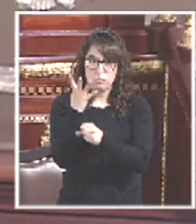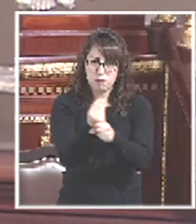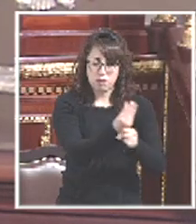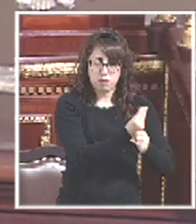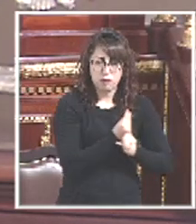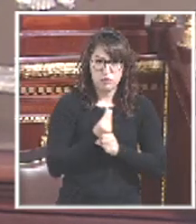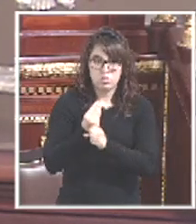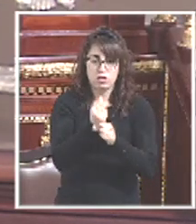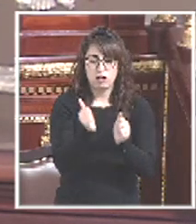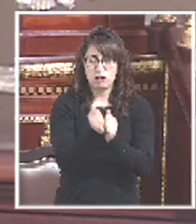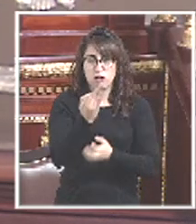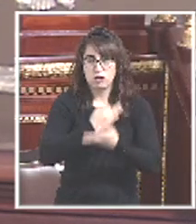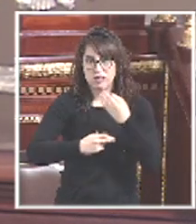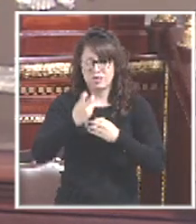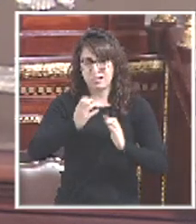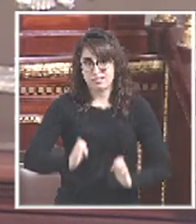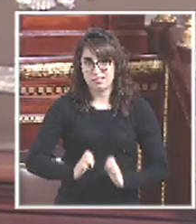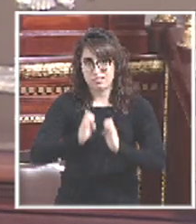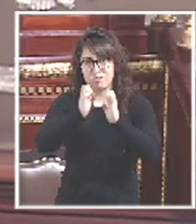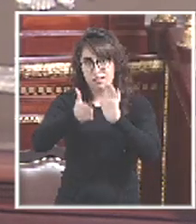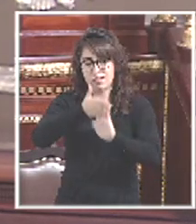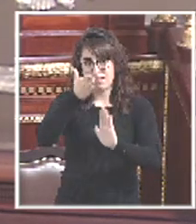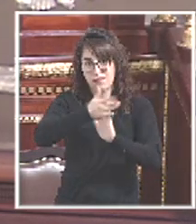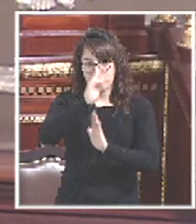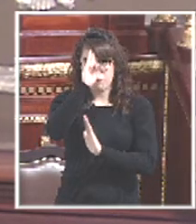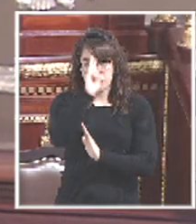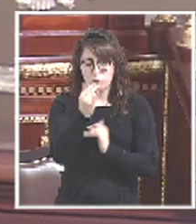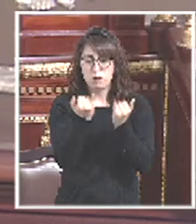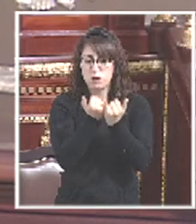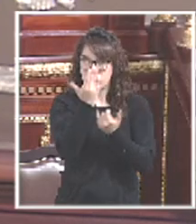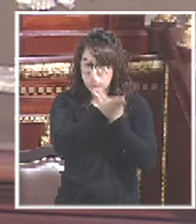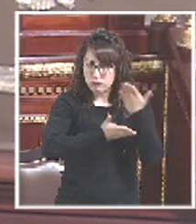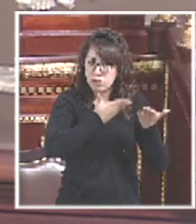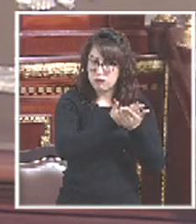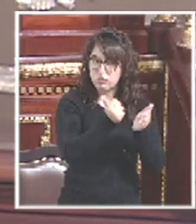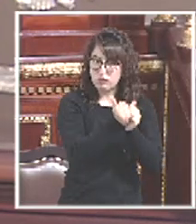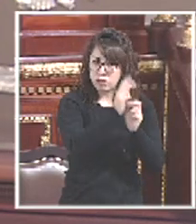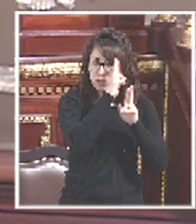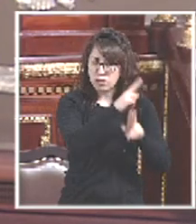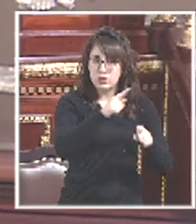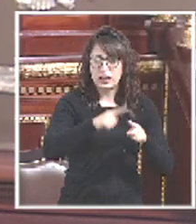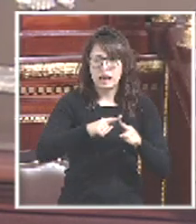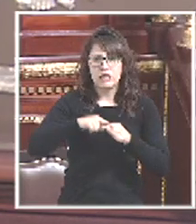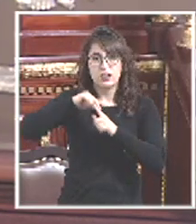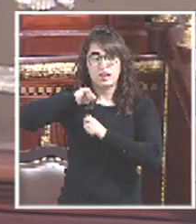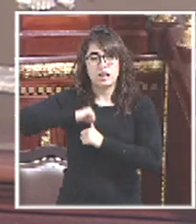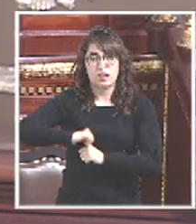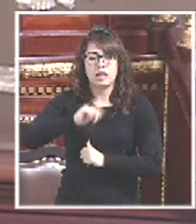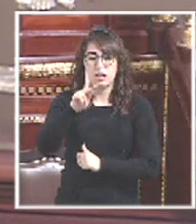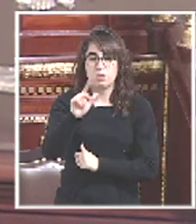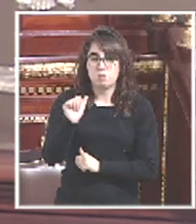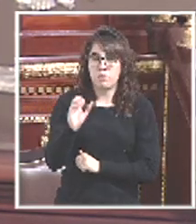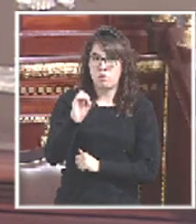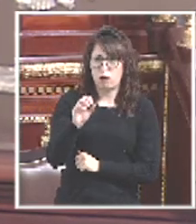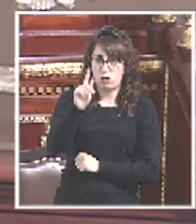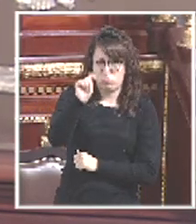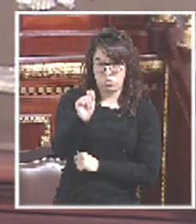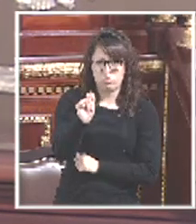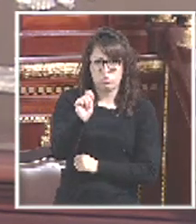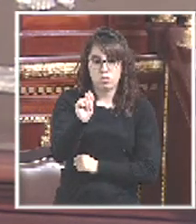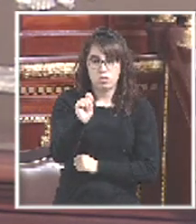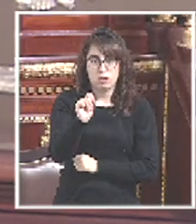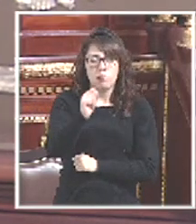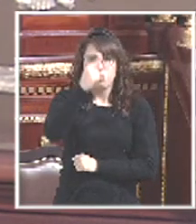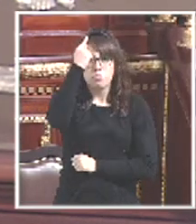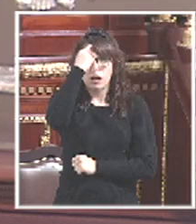respecto a dicha obra. Asimismo, se exhorta a la Procuraduría Ambiental y del Ordenamiento Territorial con la